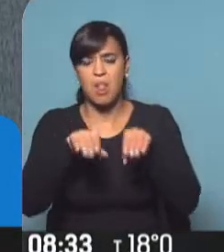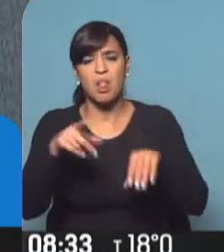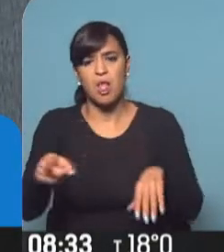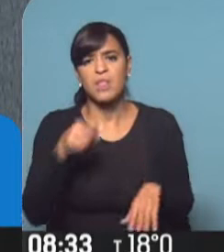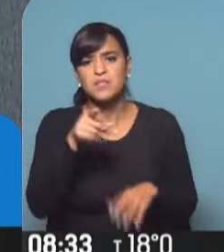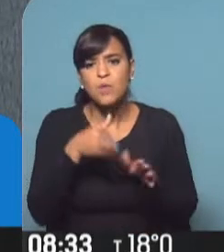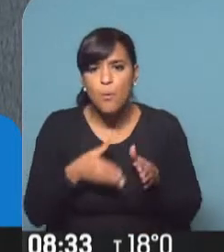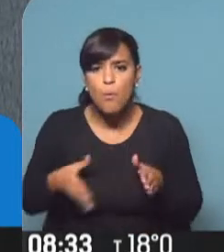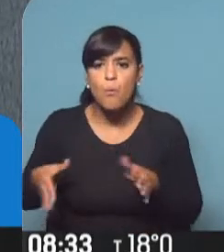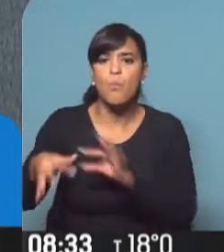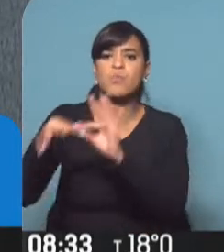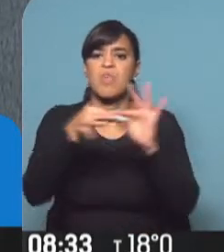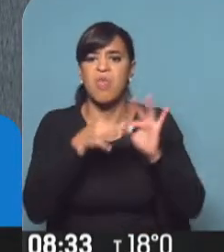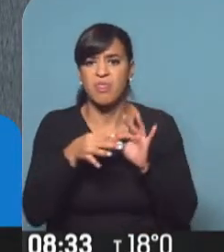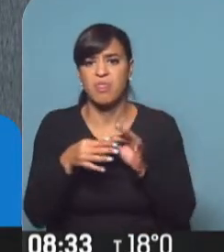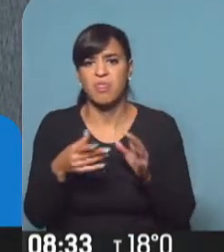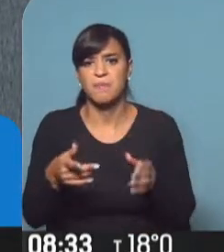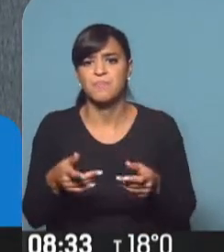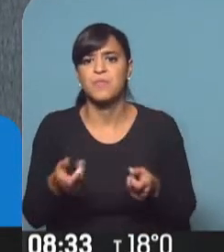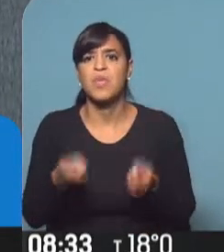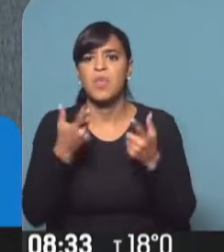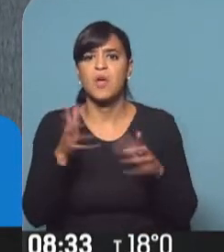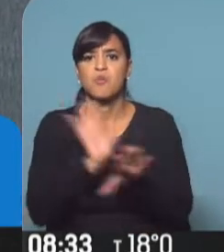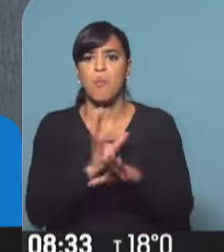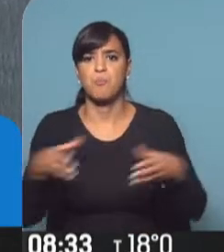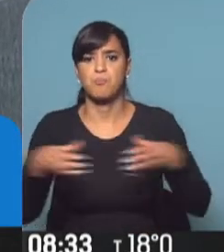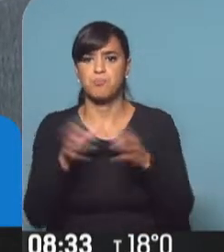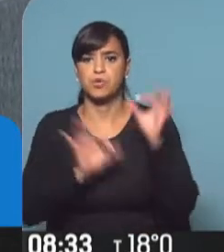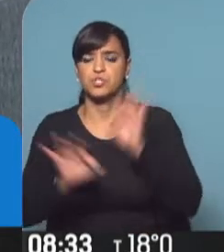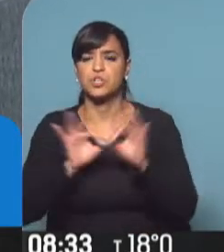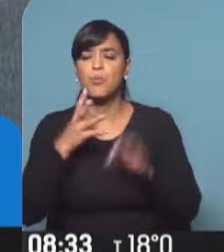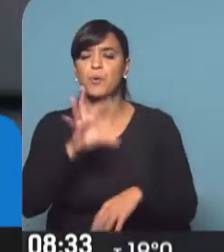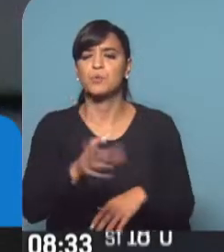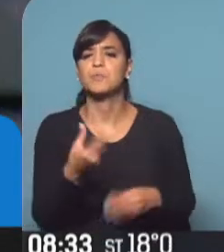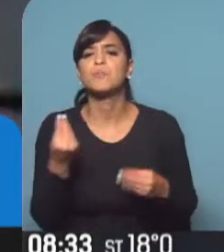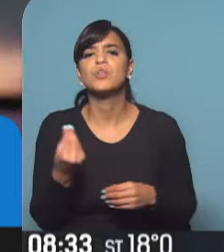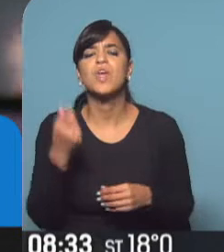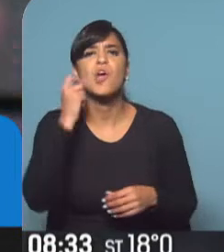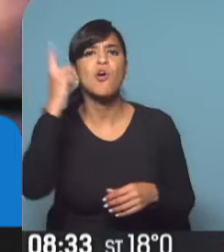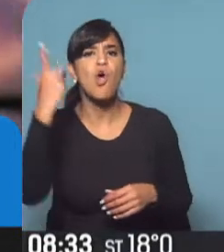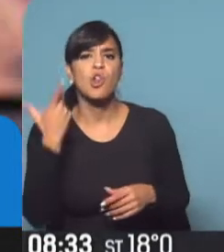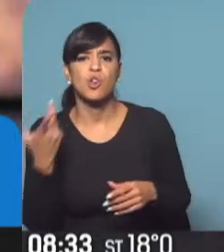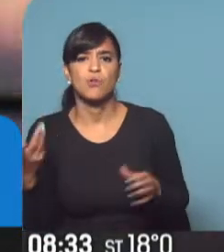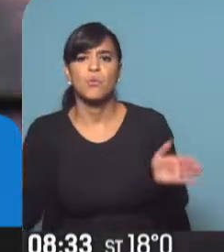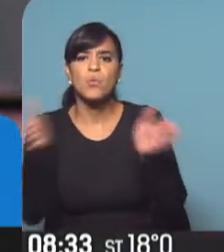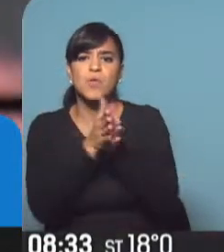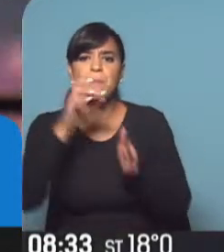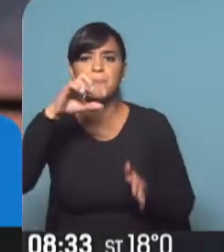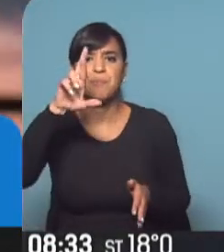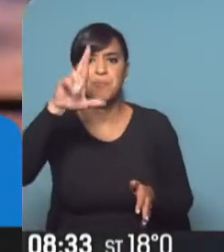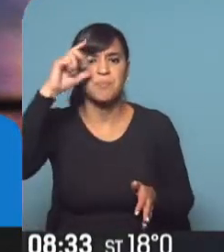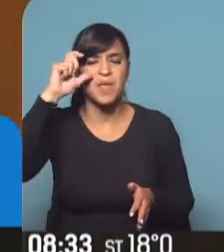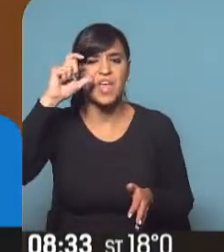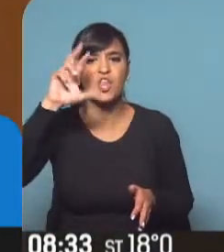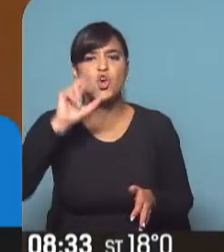hace que bueno que nosotros ahora nos presentemos como proyecto de provincias porque no se logró la unidad con perotti porque si bien hemos